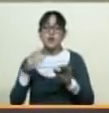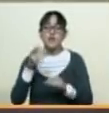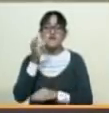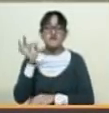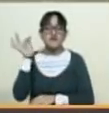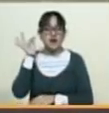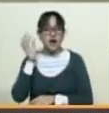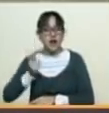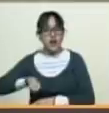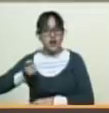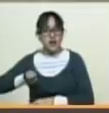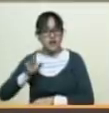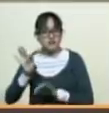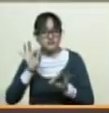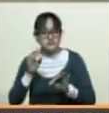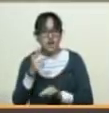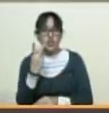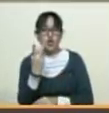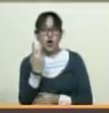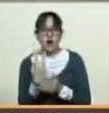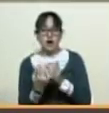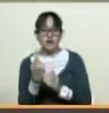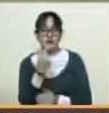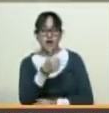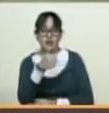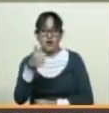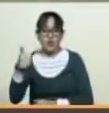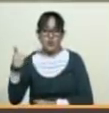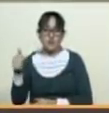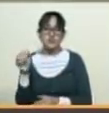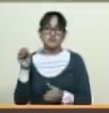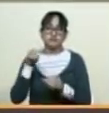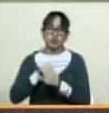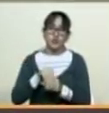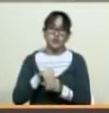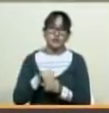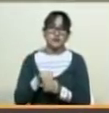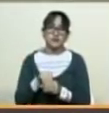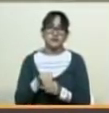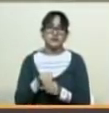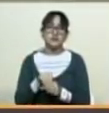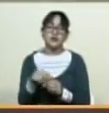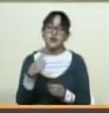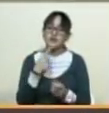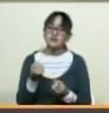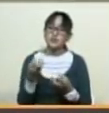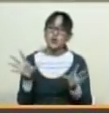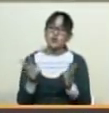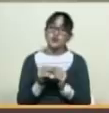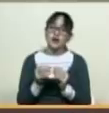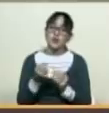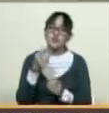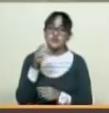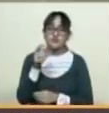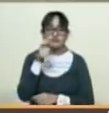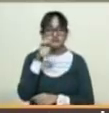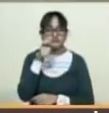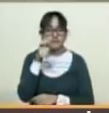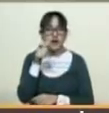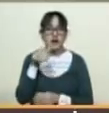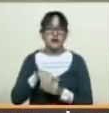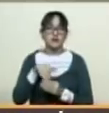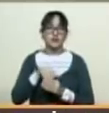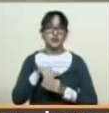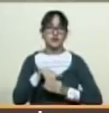electorales, mandan dos fiscales para cada uno de los puntos donde se van, y eso es lo que determina el número total de fiscales electorales. Pero lo